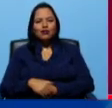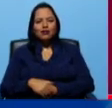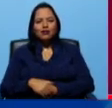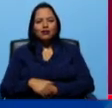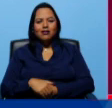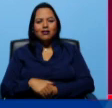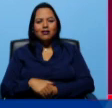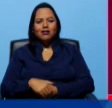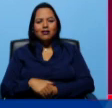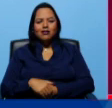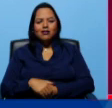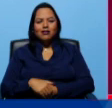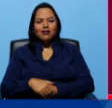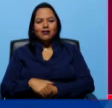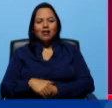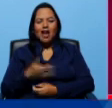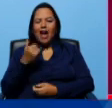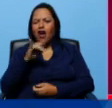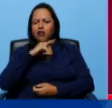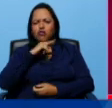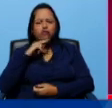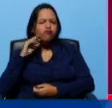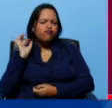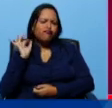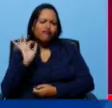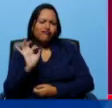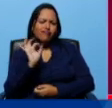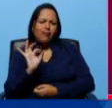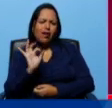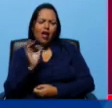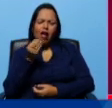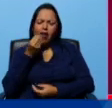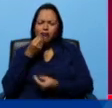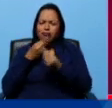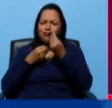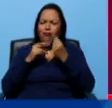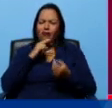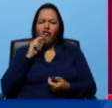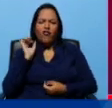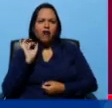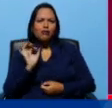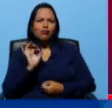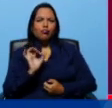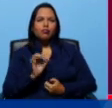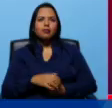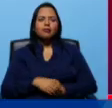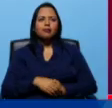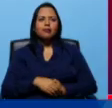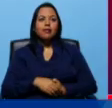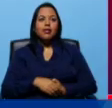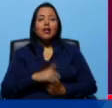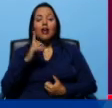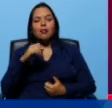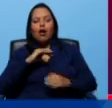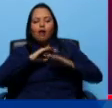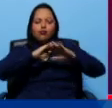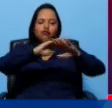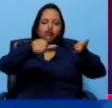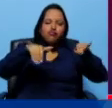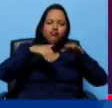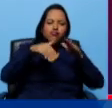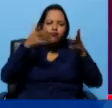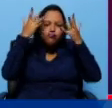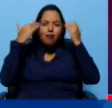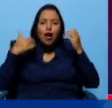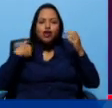pargo. Quedó, mira, exquisito el sancochito. Y nos estuvimos bañando. Yo